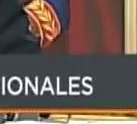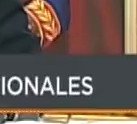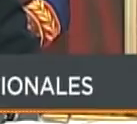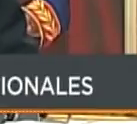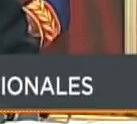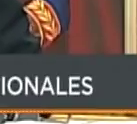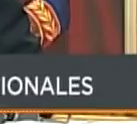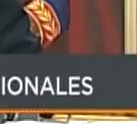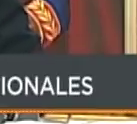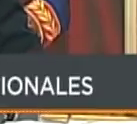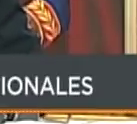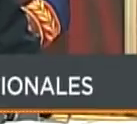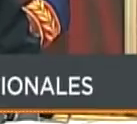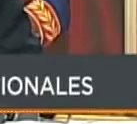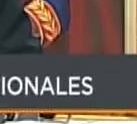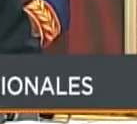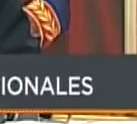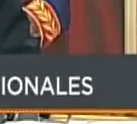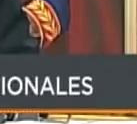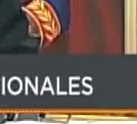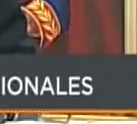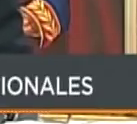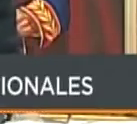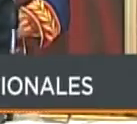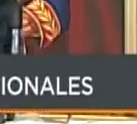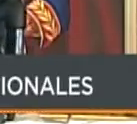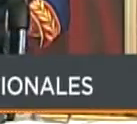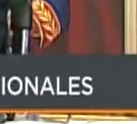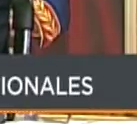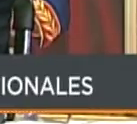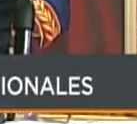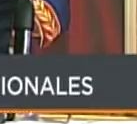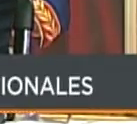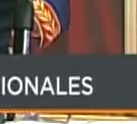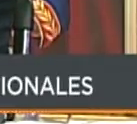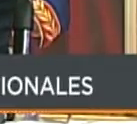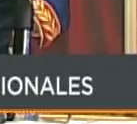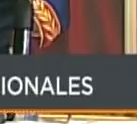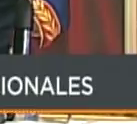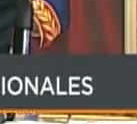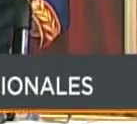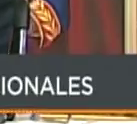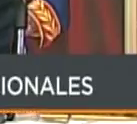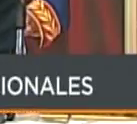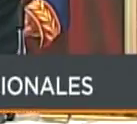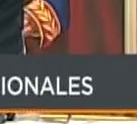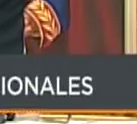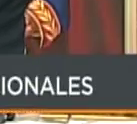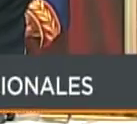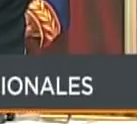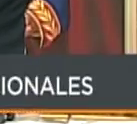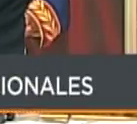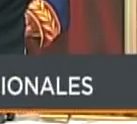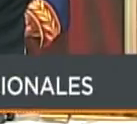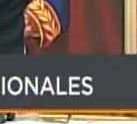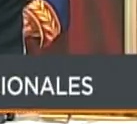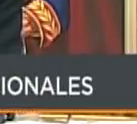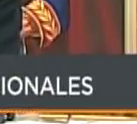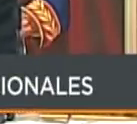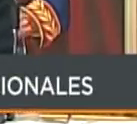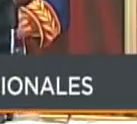a plantarse, a vivir. Bien interesante este regalo. para balancear lo que fue la